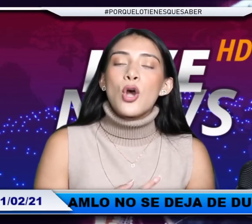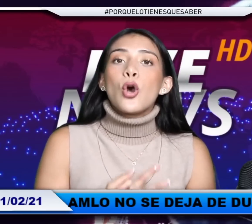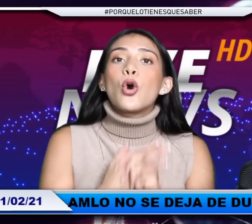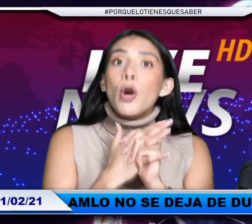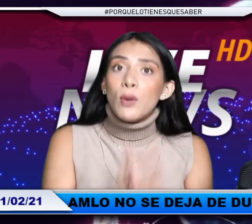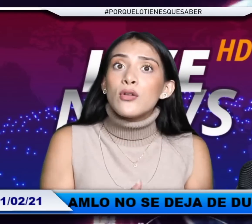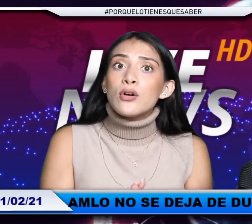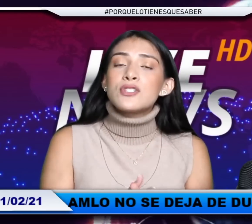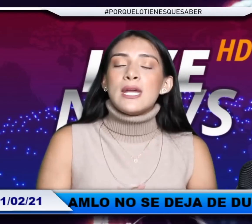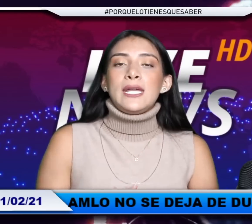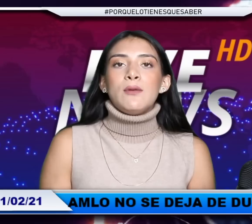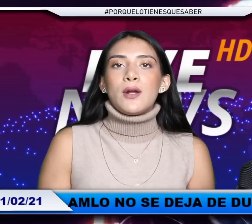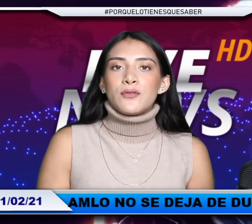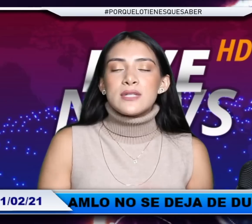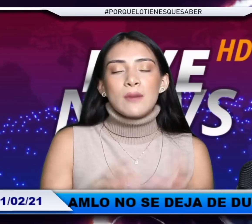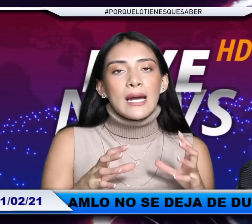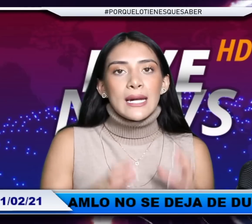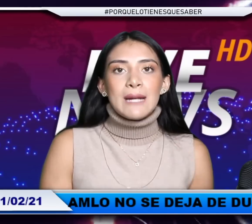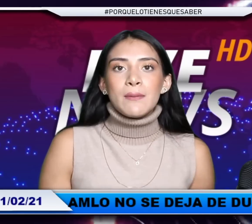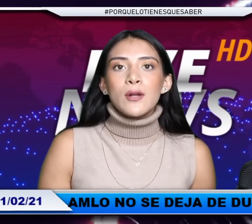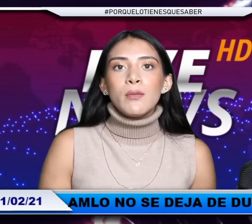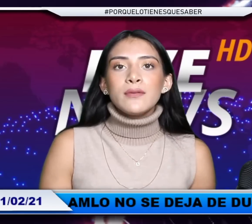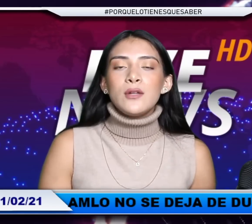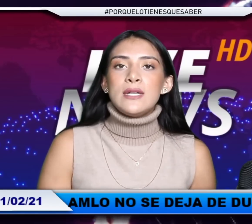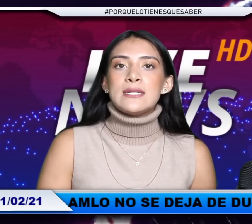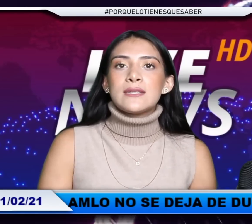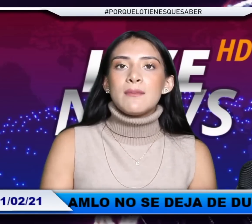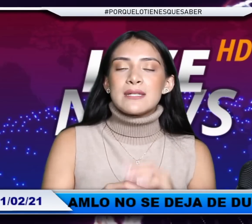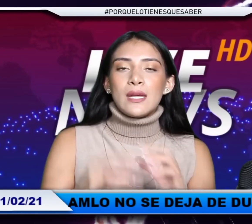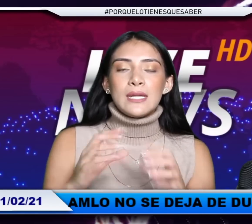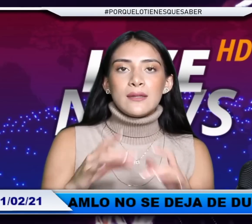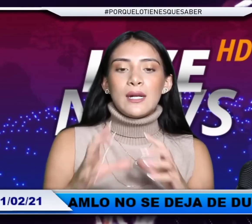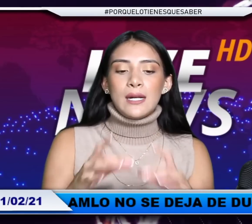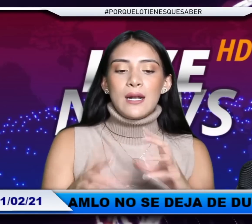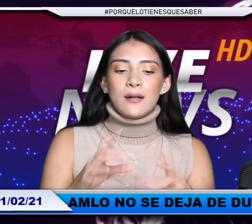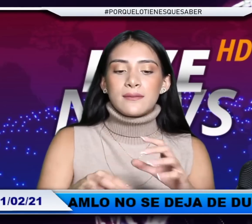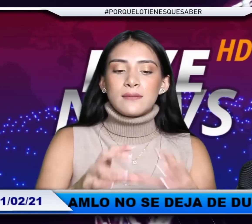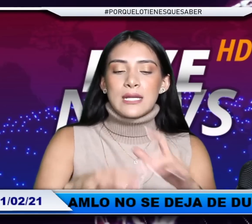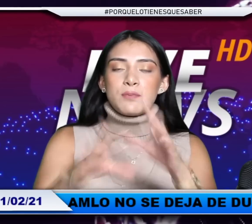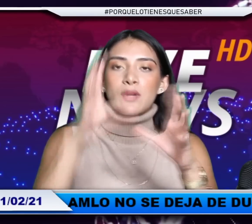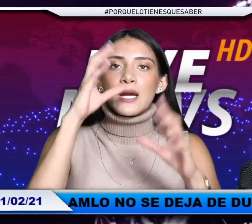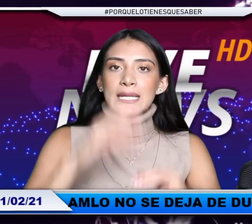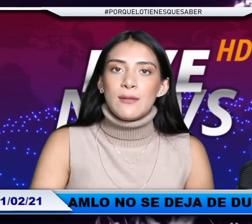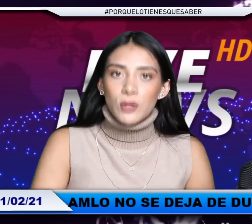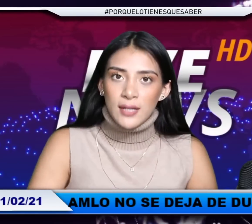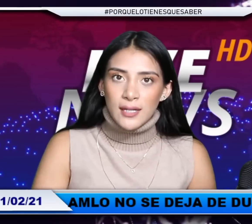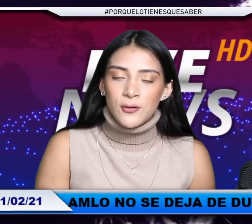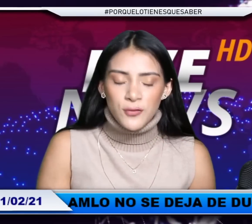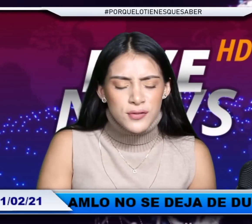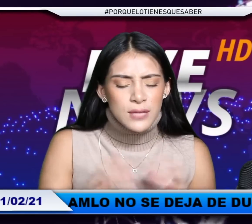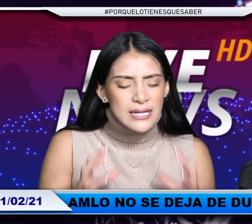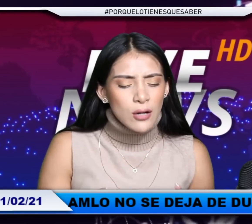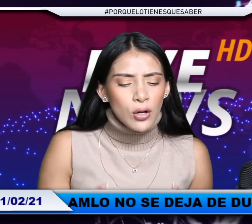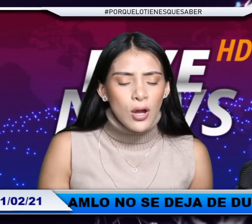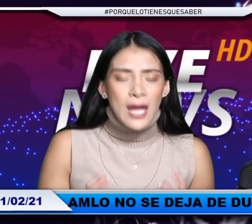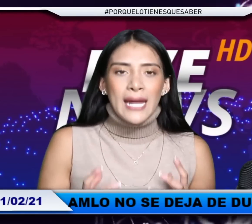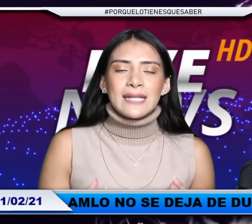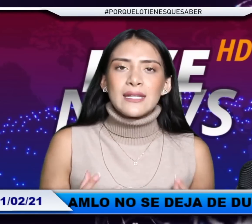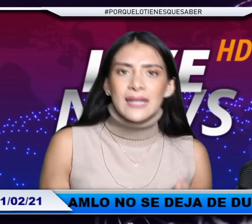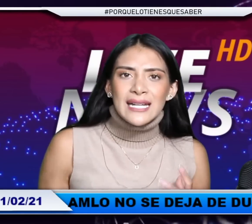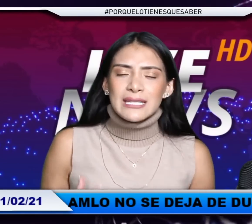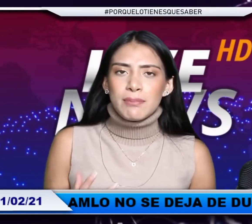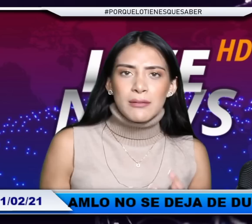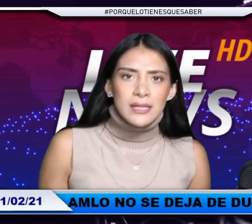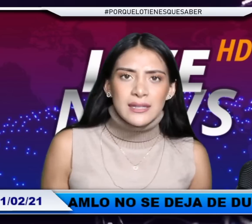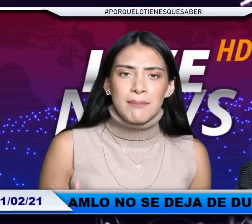préstamos cómodos, y bueno, entonces te voy a dejar ahí el primer comentario, y sin temas ahí de andar en el espionaje del Buró de Crédito. Entonces es algo que